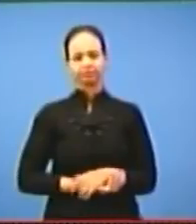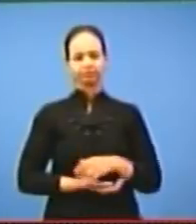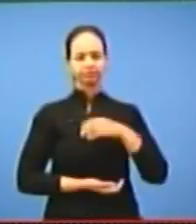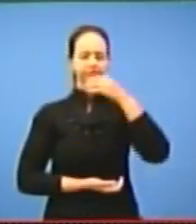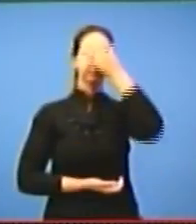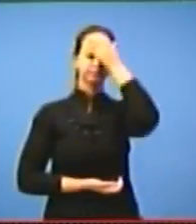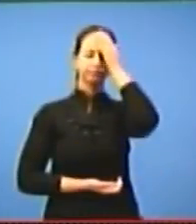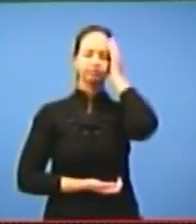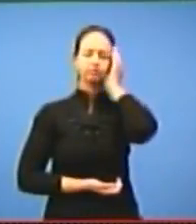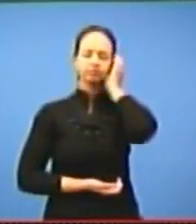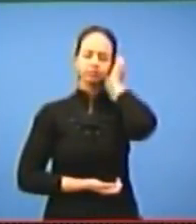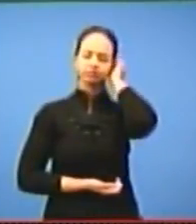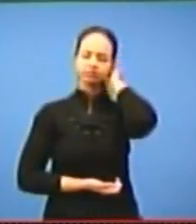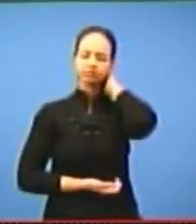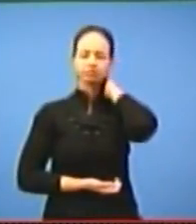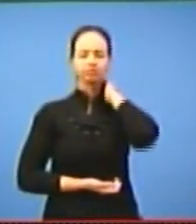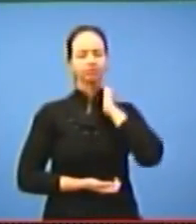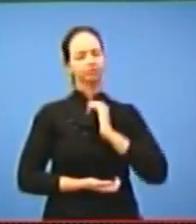glorificar?